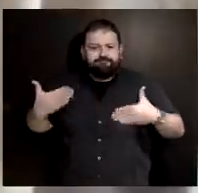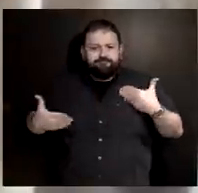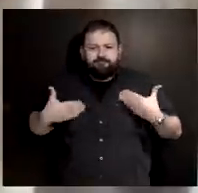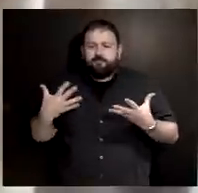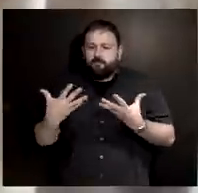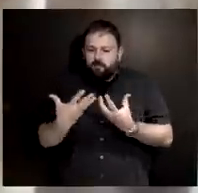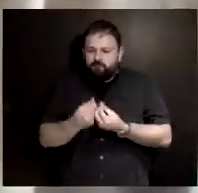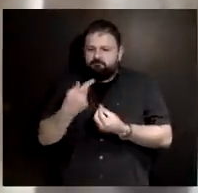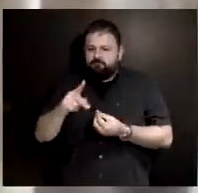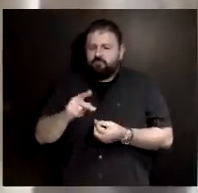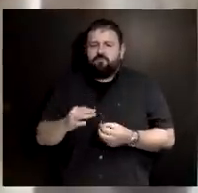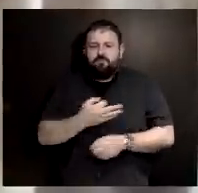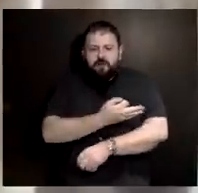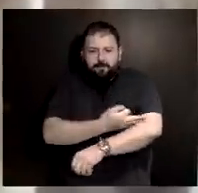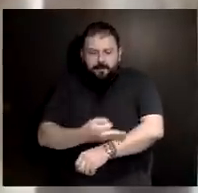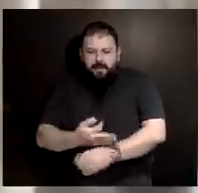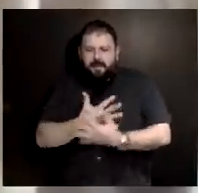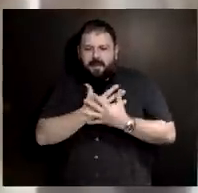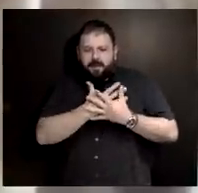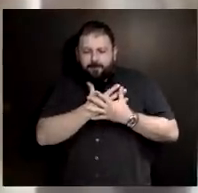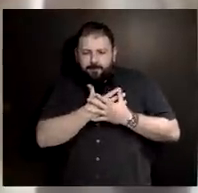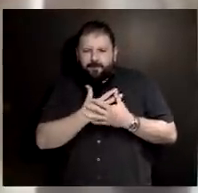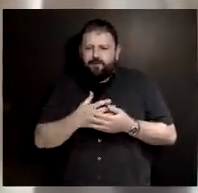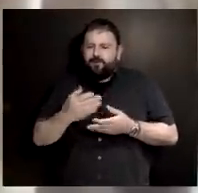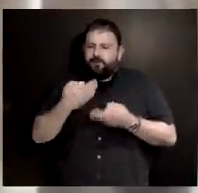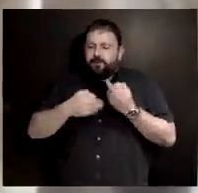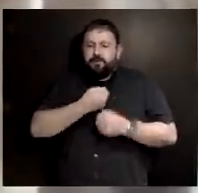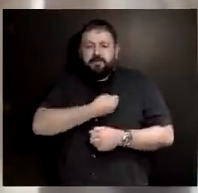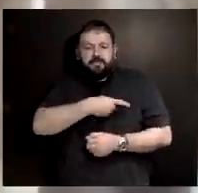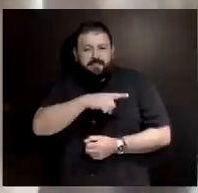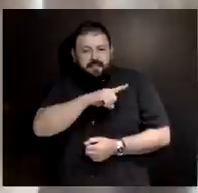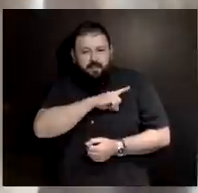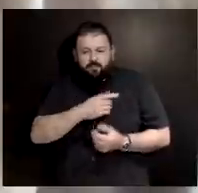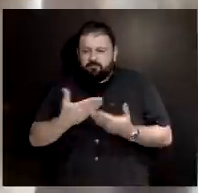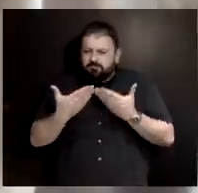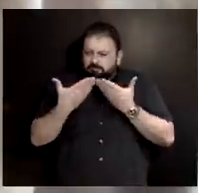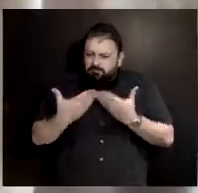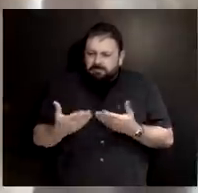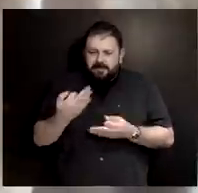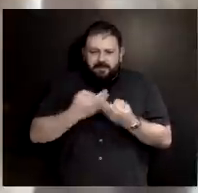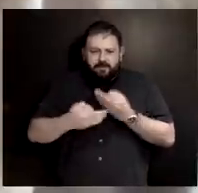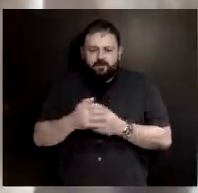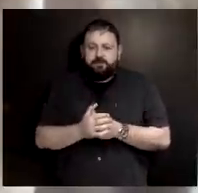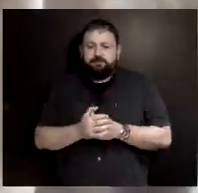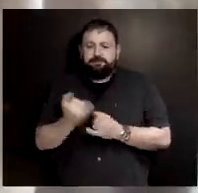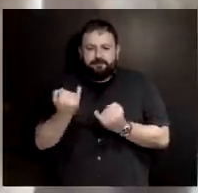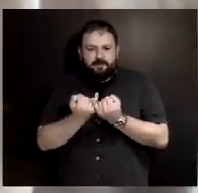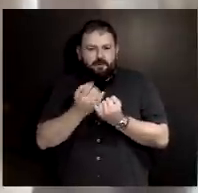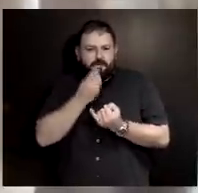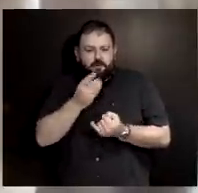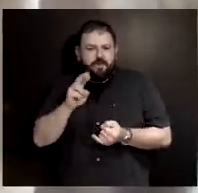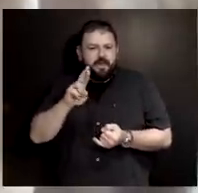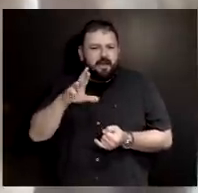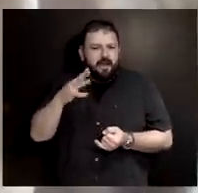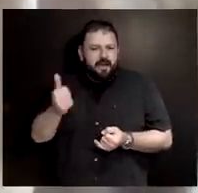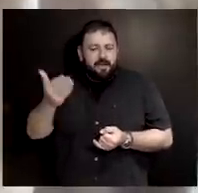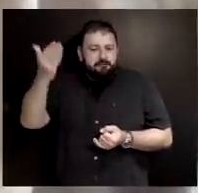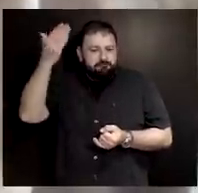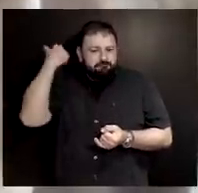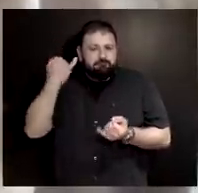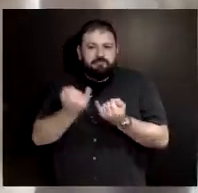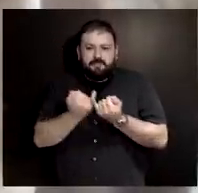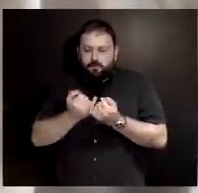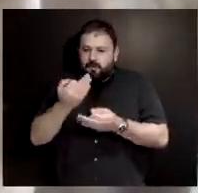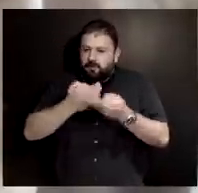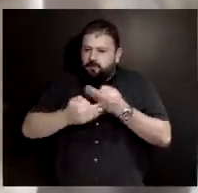conciencia, en amor, en abundancia, en salud, como lo dije en el rally, también honrando a la gente que partió